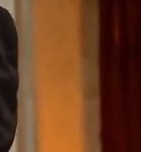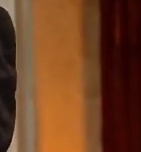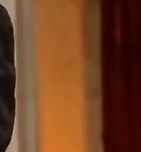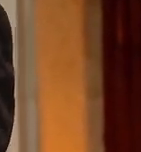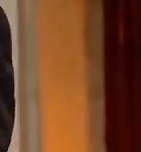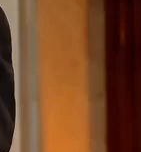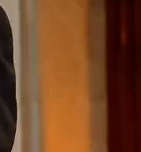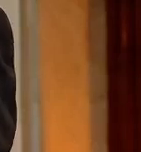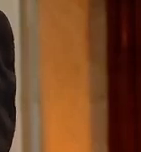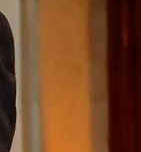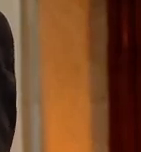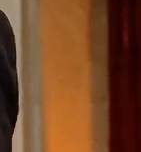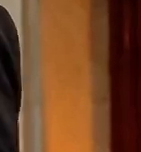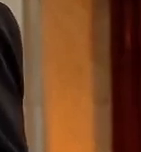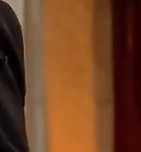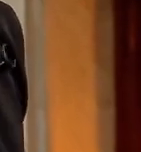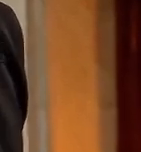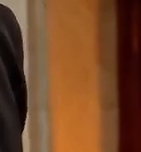madre,